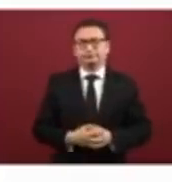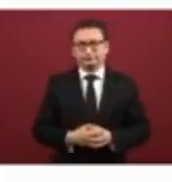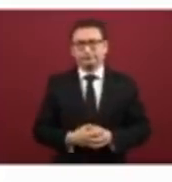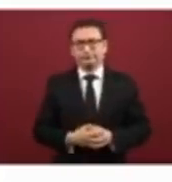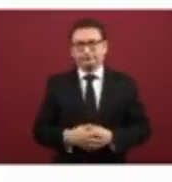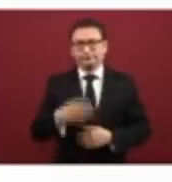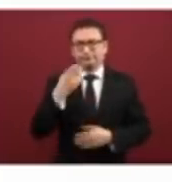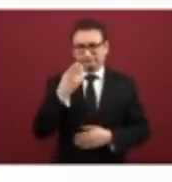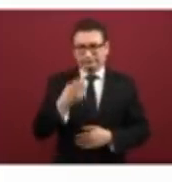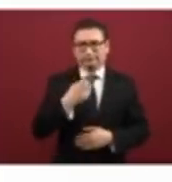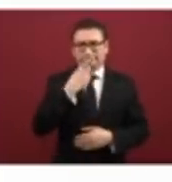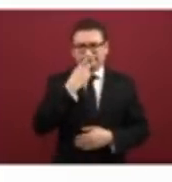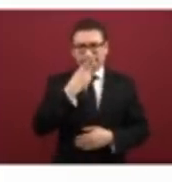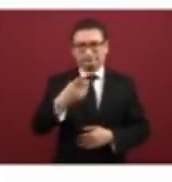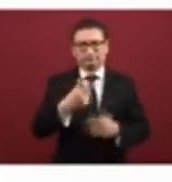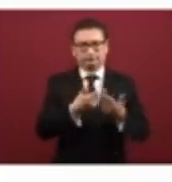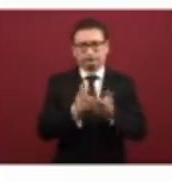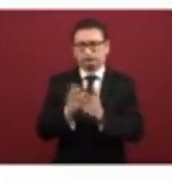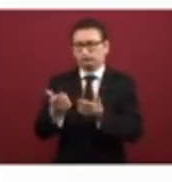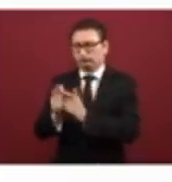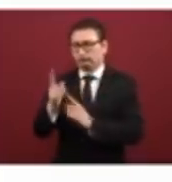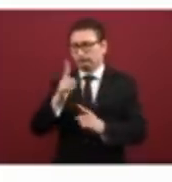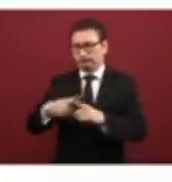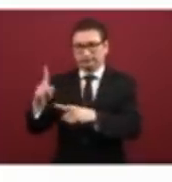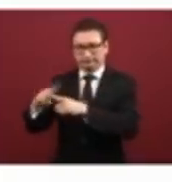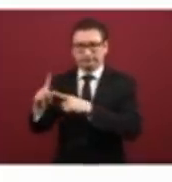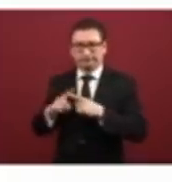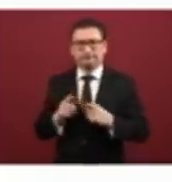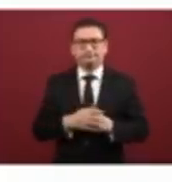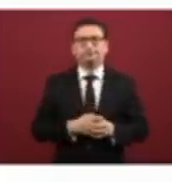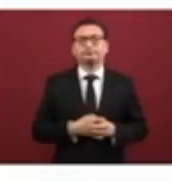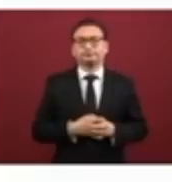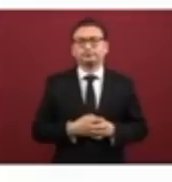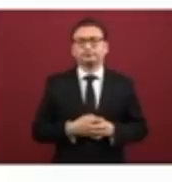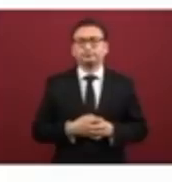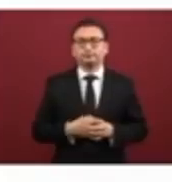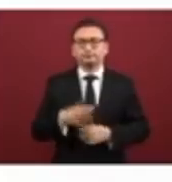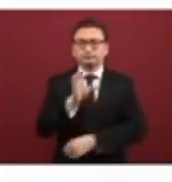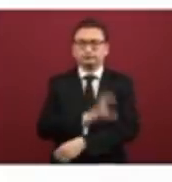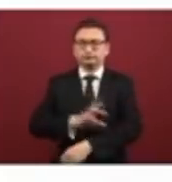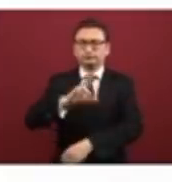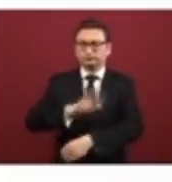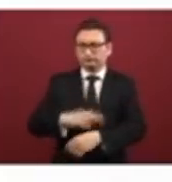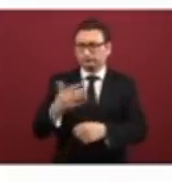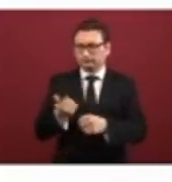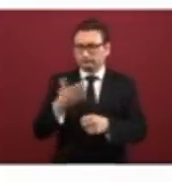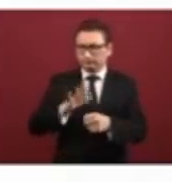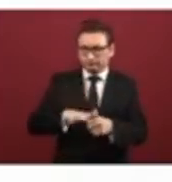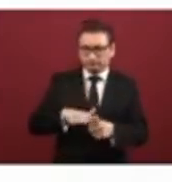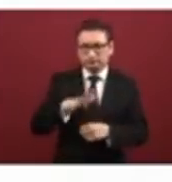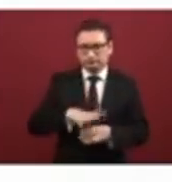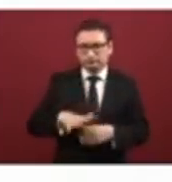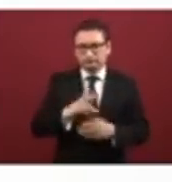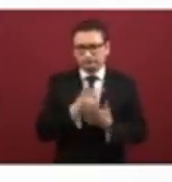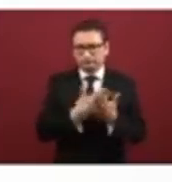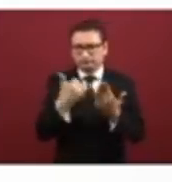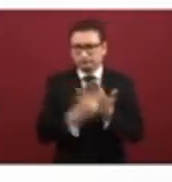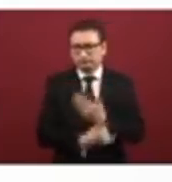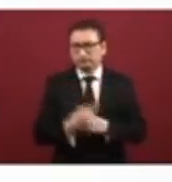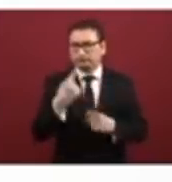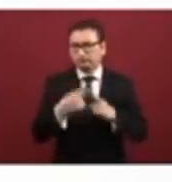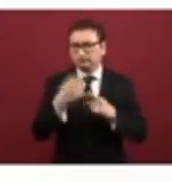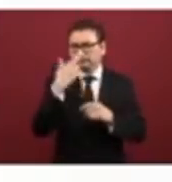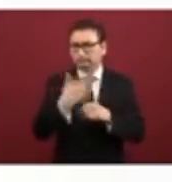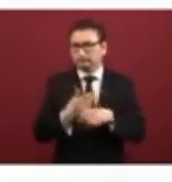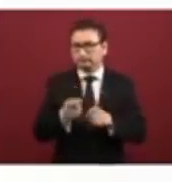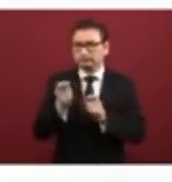es cuando nos referimos a los grupos colegiados. La administración, coordinación y gerencia del proyecto será realizada por